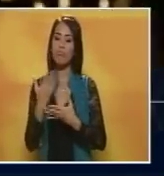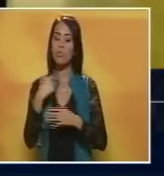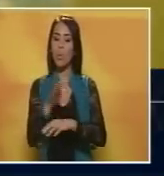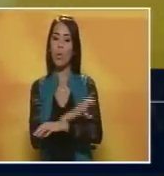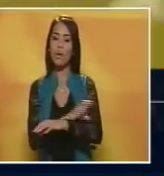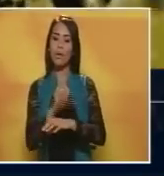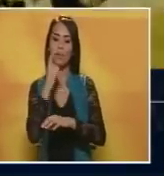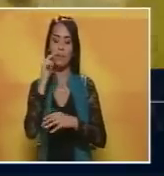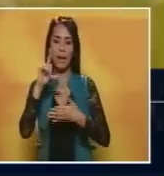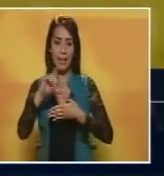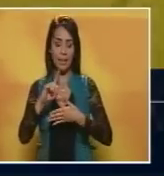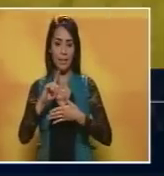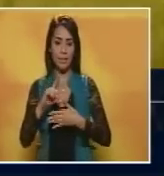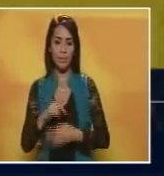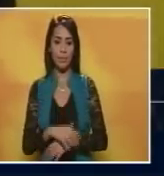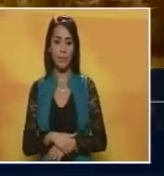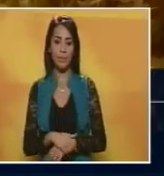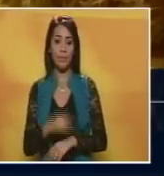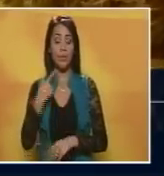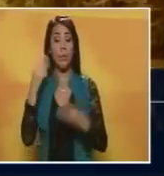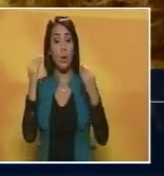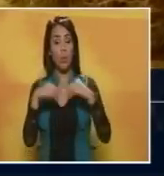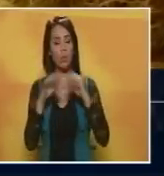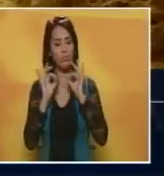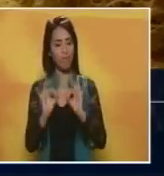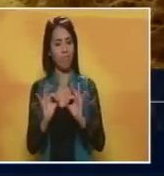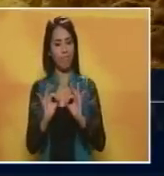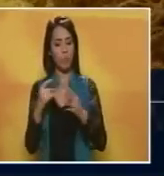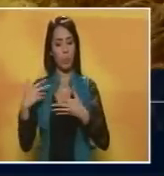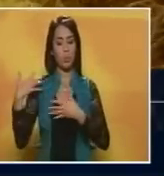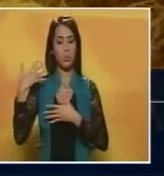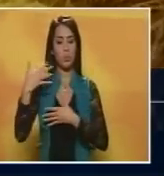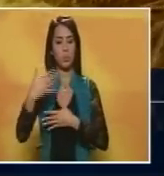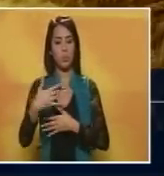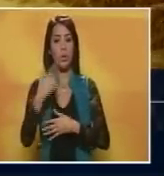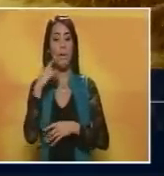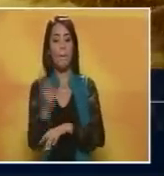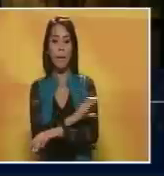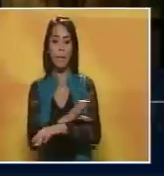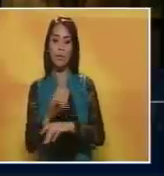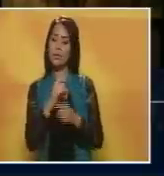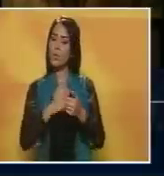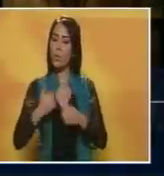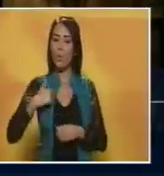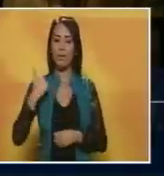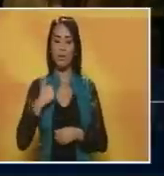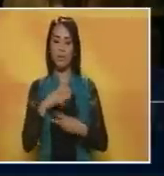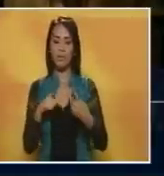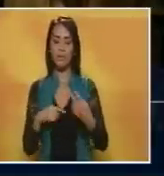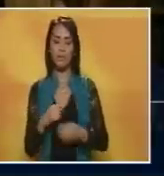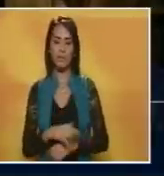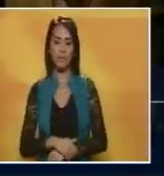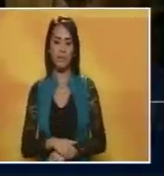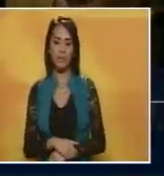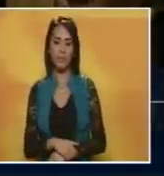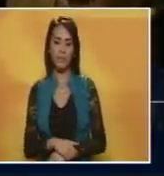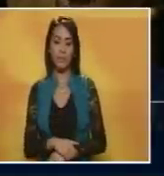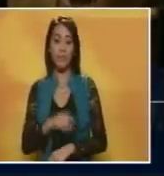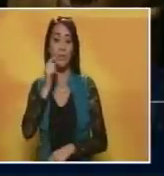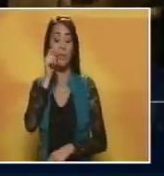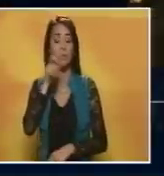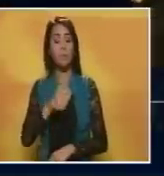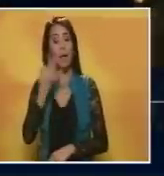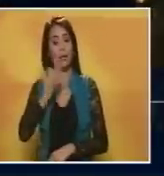artista latino y uno de los acuerdos más lucrativos en los últimos tiempos para músicos de cualquier género o lenguaje marca